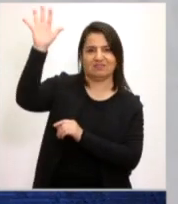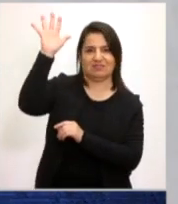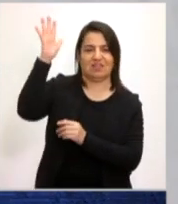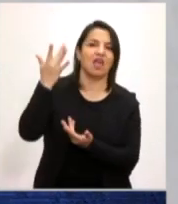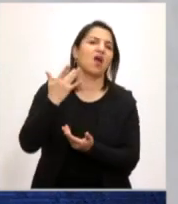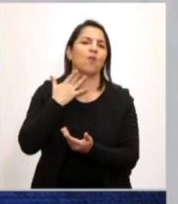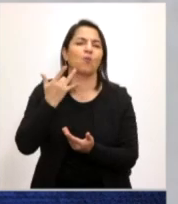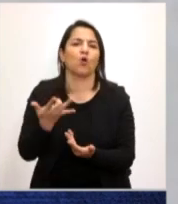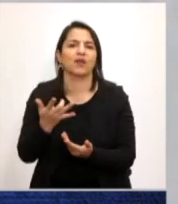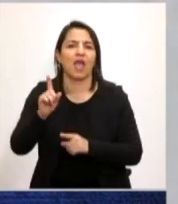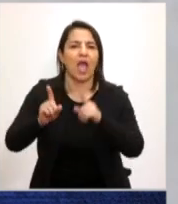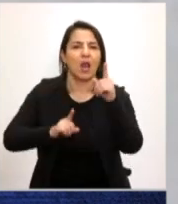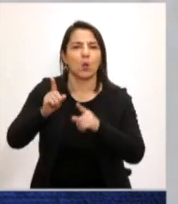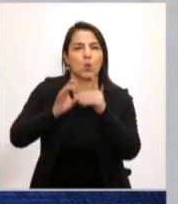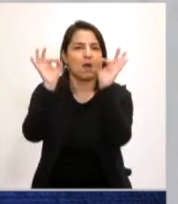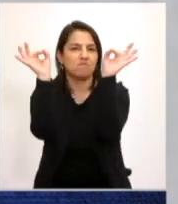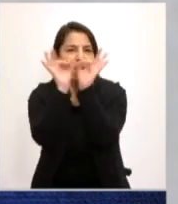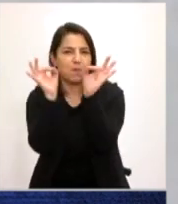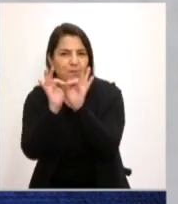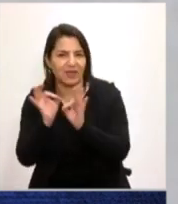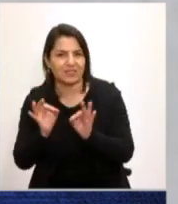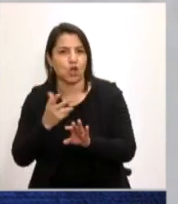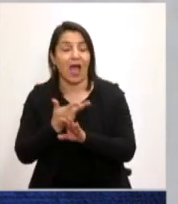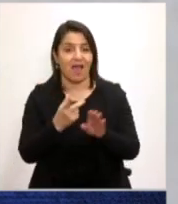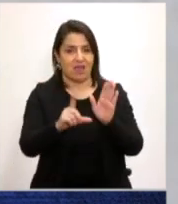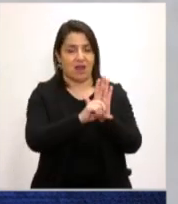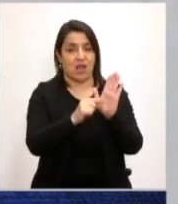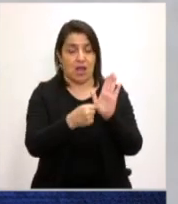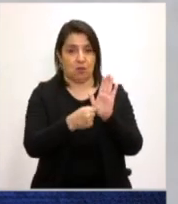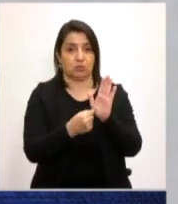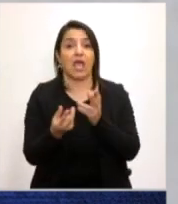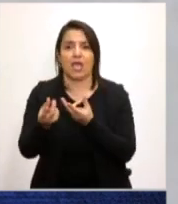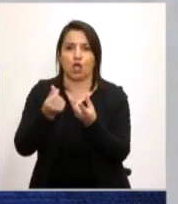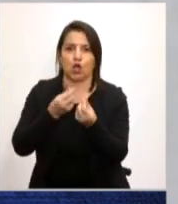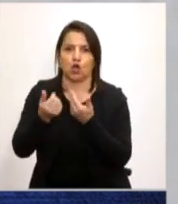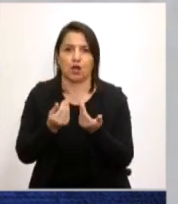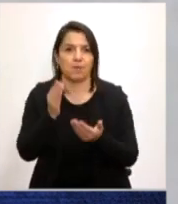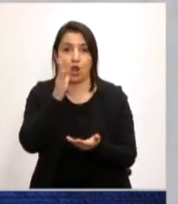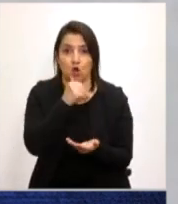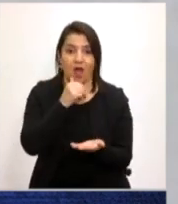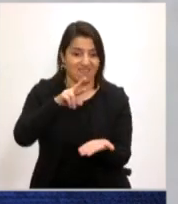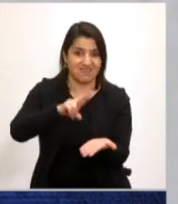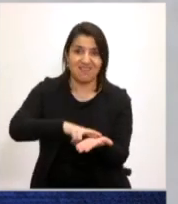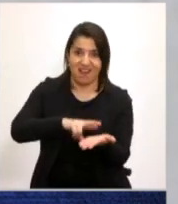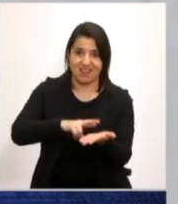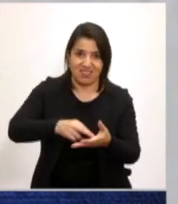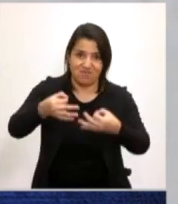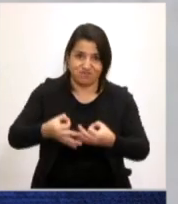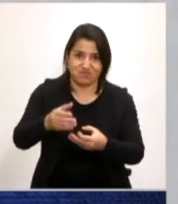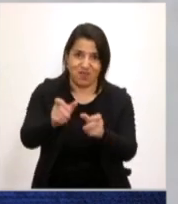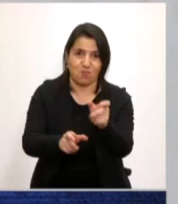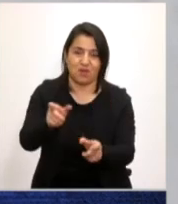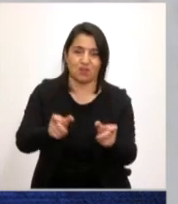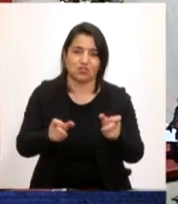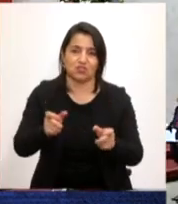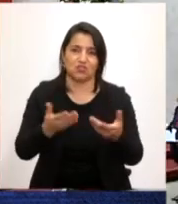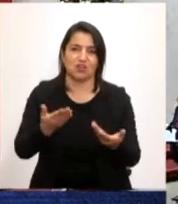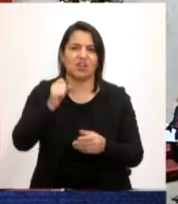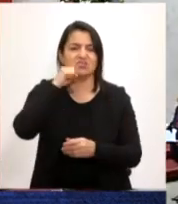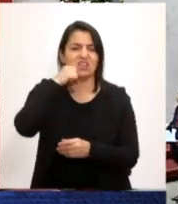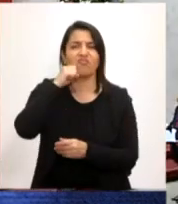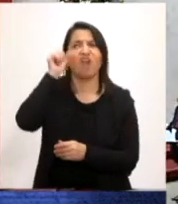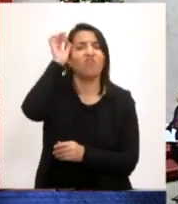por más que ciertas definiciones tengan fundamentación legal o económica, si no se sustentan en la realidad de las personas, no dejarán de ser una